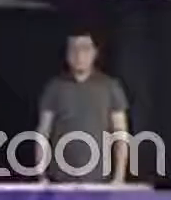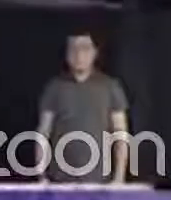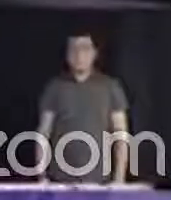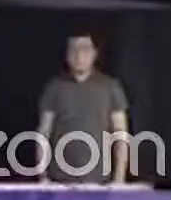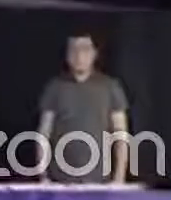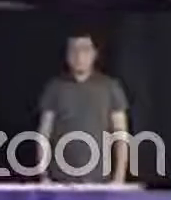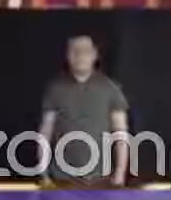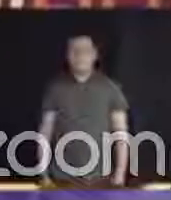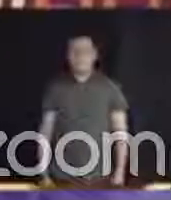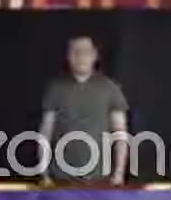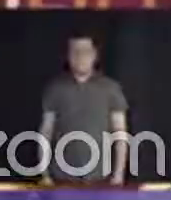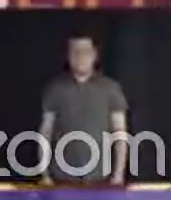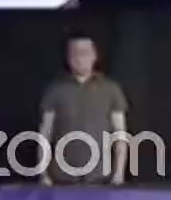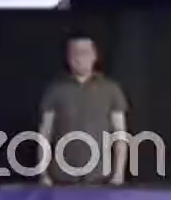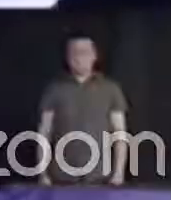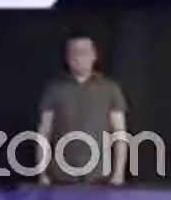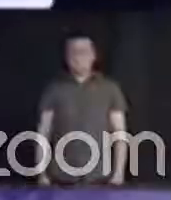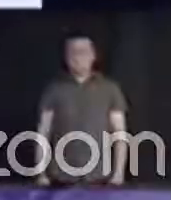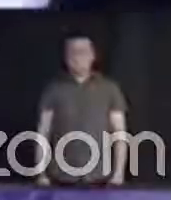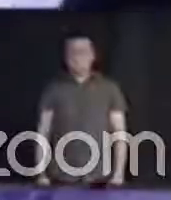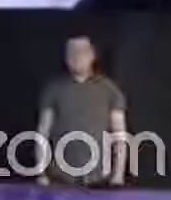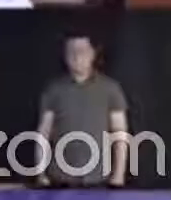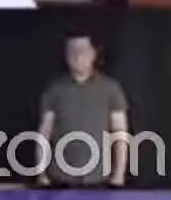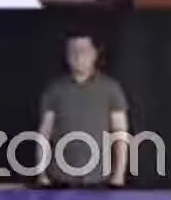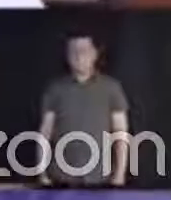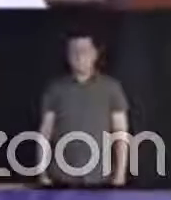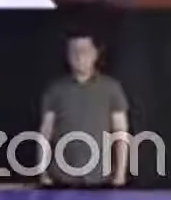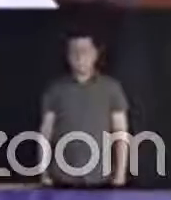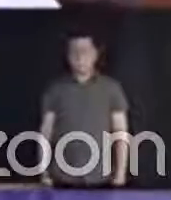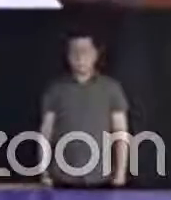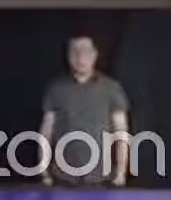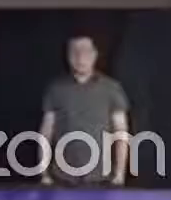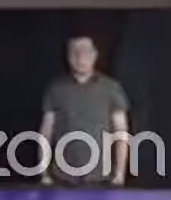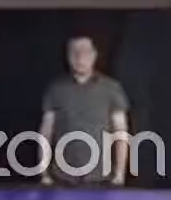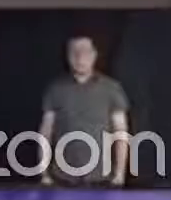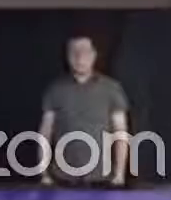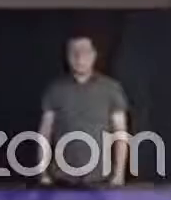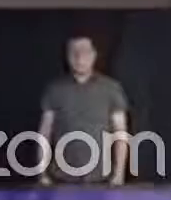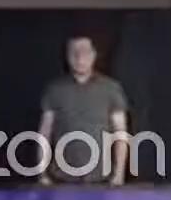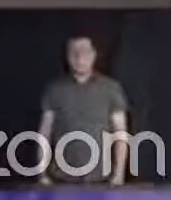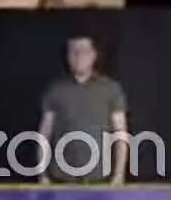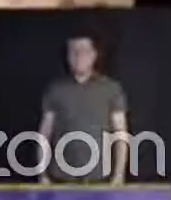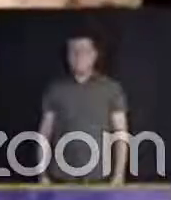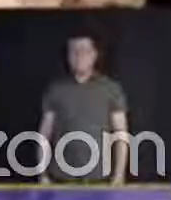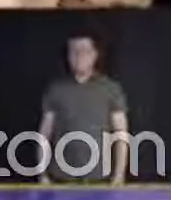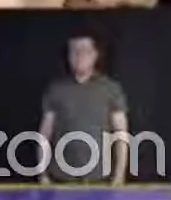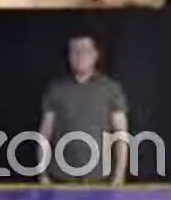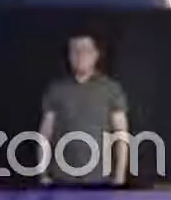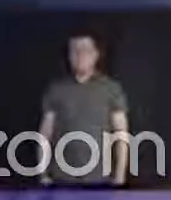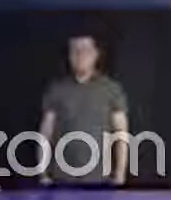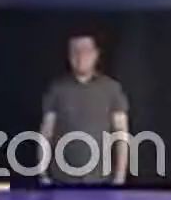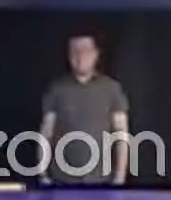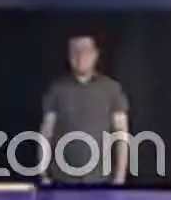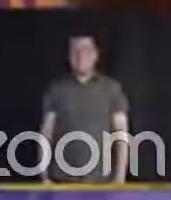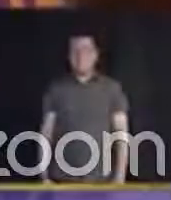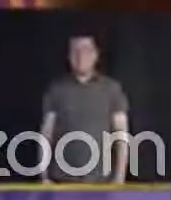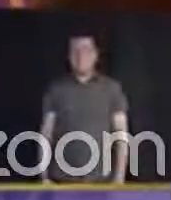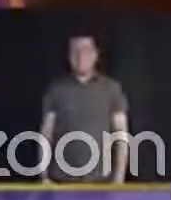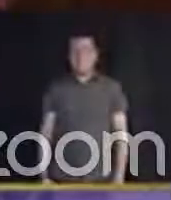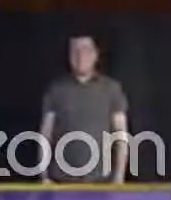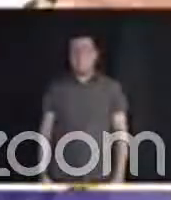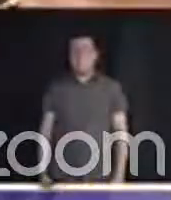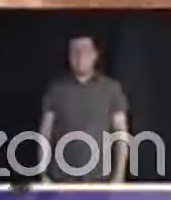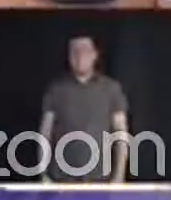Esta es la primera llamada a nuestra gente brillante de OmniLife USA. Es momento de trazar